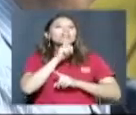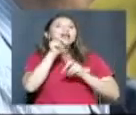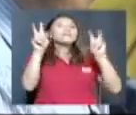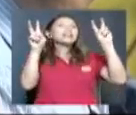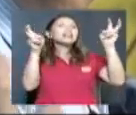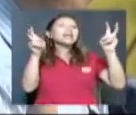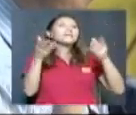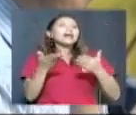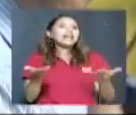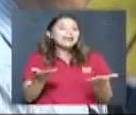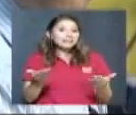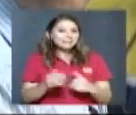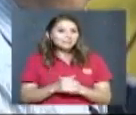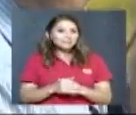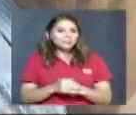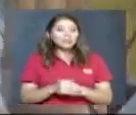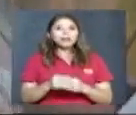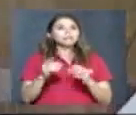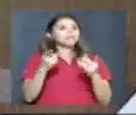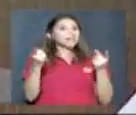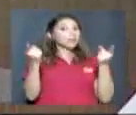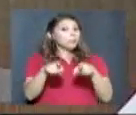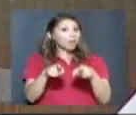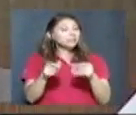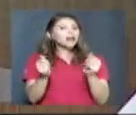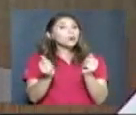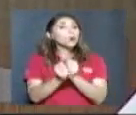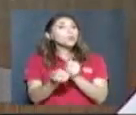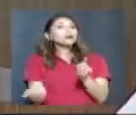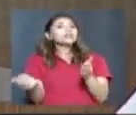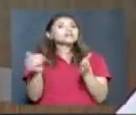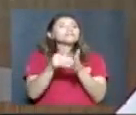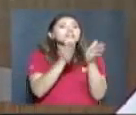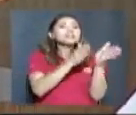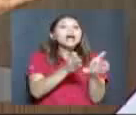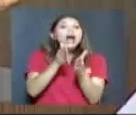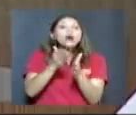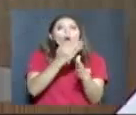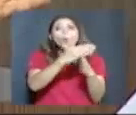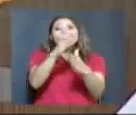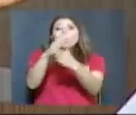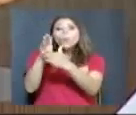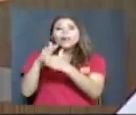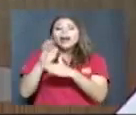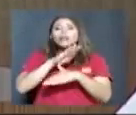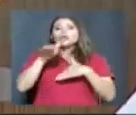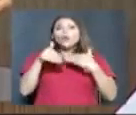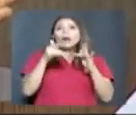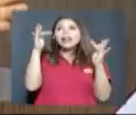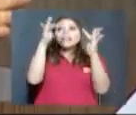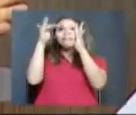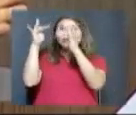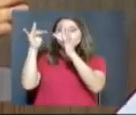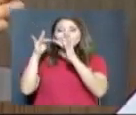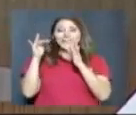digital. O sea, ¿qué pasa con al reacomodar todas las frecuencias, al redistribuir este espectro, este recurso, va a